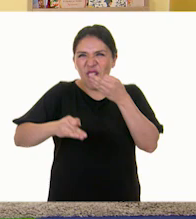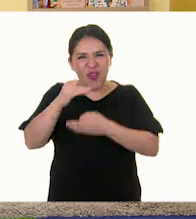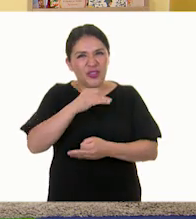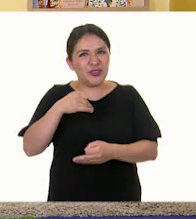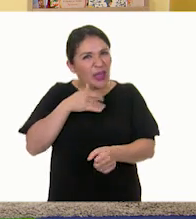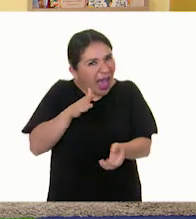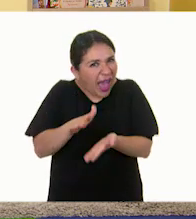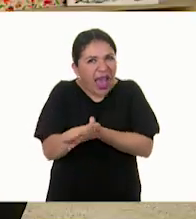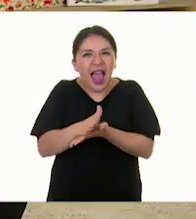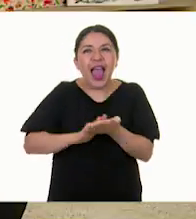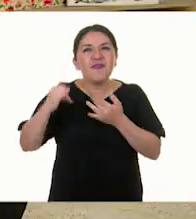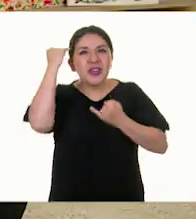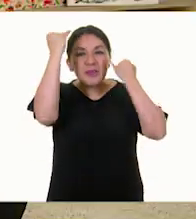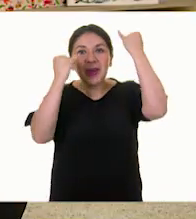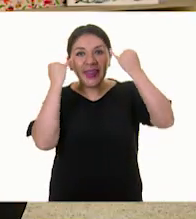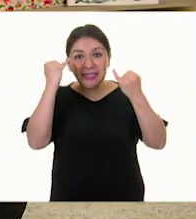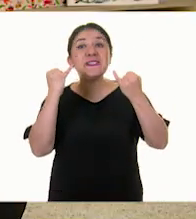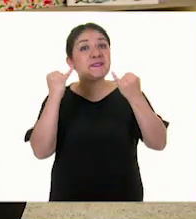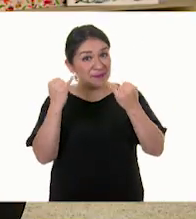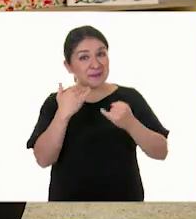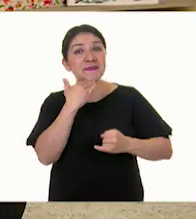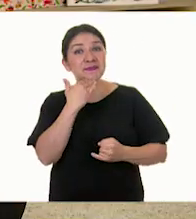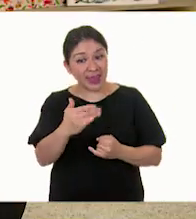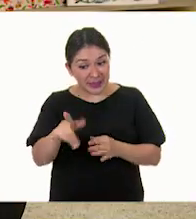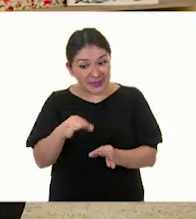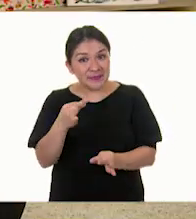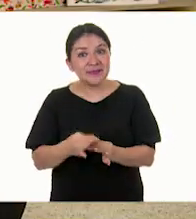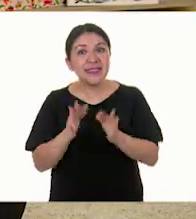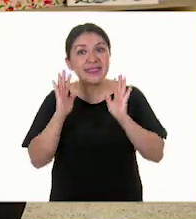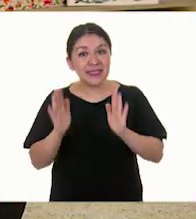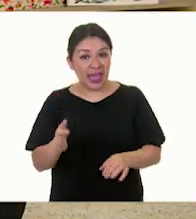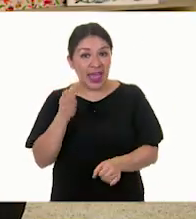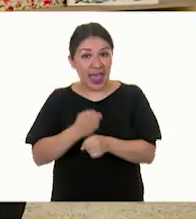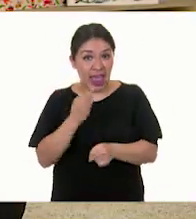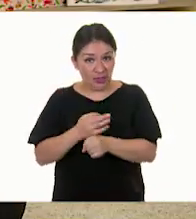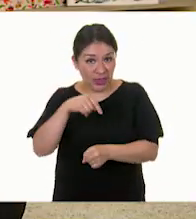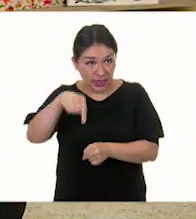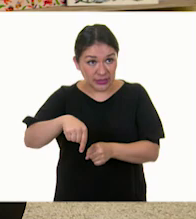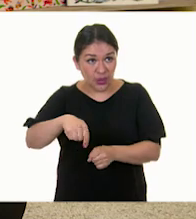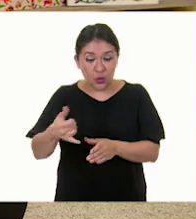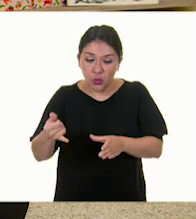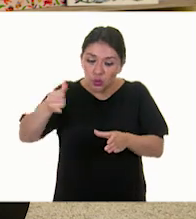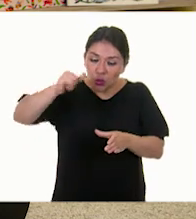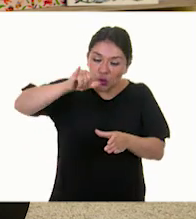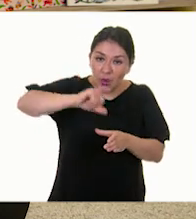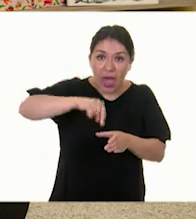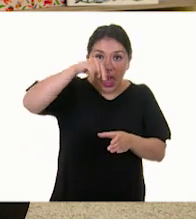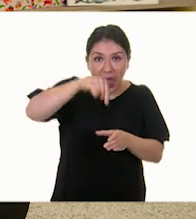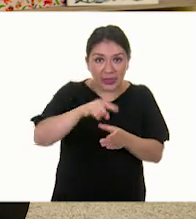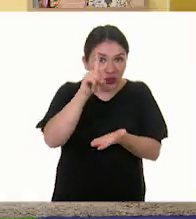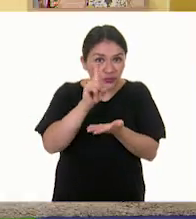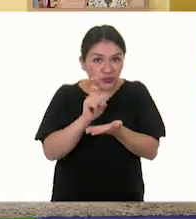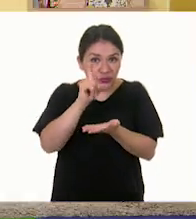¡Ah! Muy bien, ya está lista. Y vamos a ponerla aquí, ¿te parece? Muy bien.